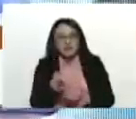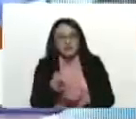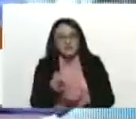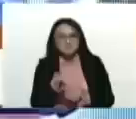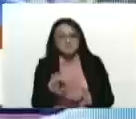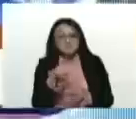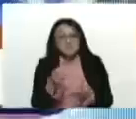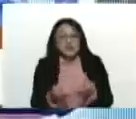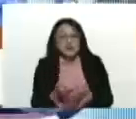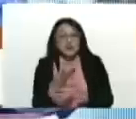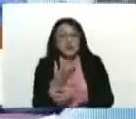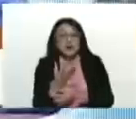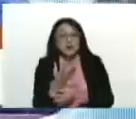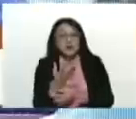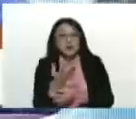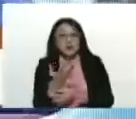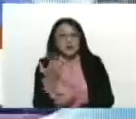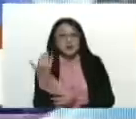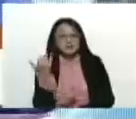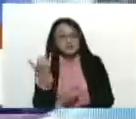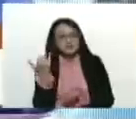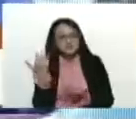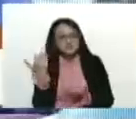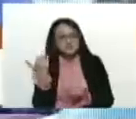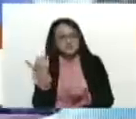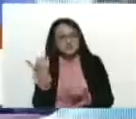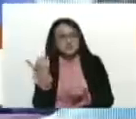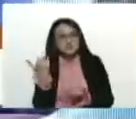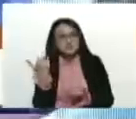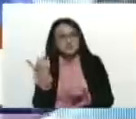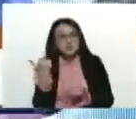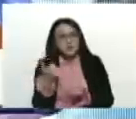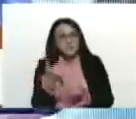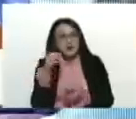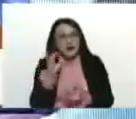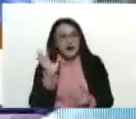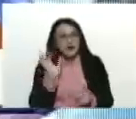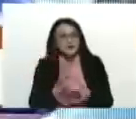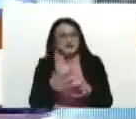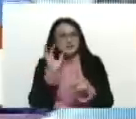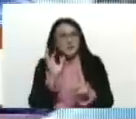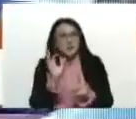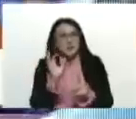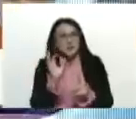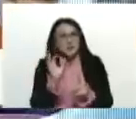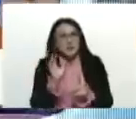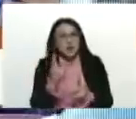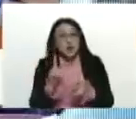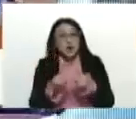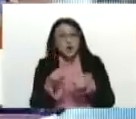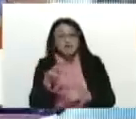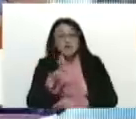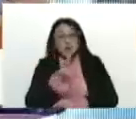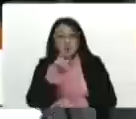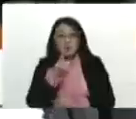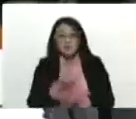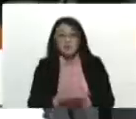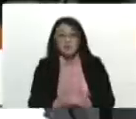crearon aquí en su momento en su momento de mayor agresión una cosa terrible